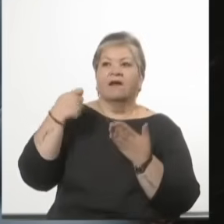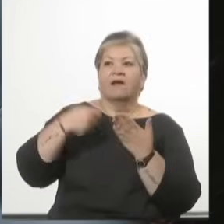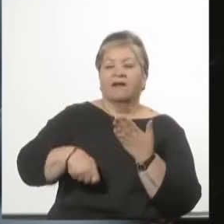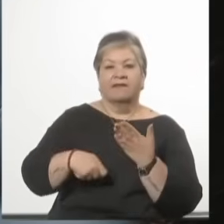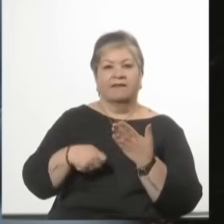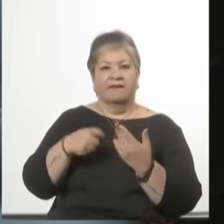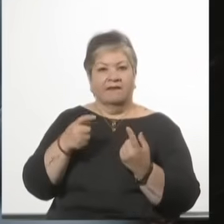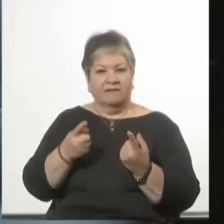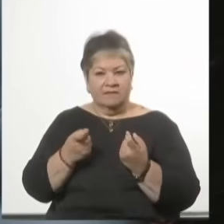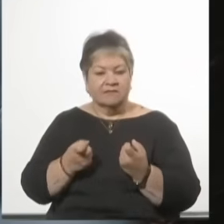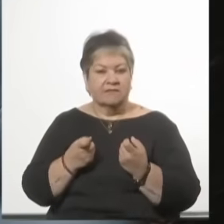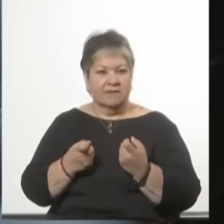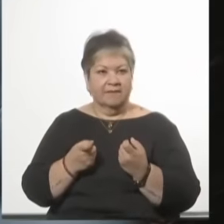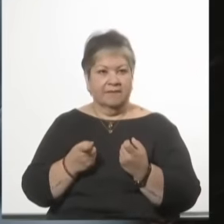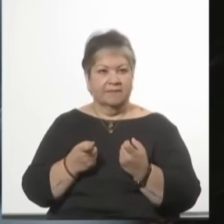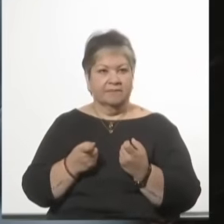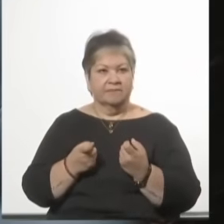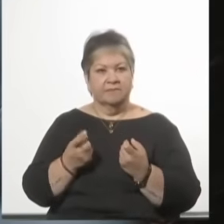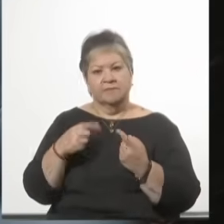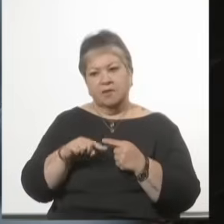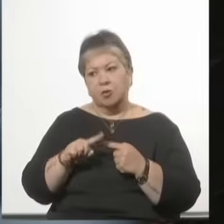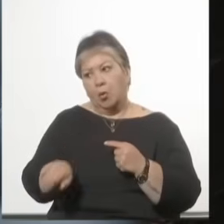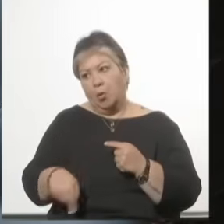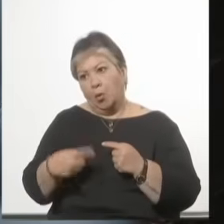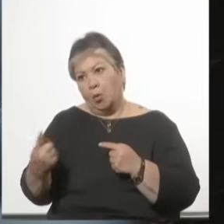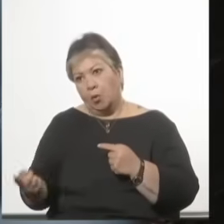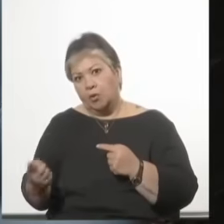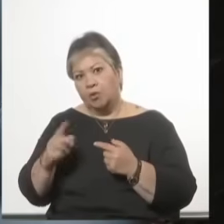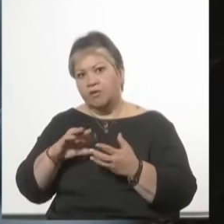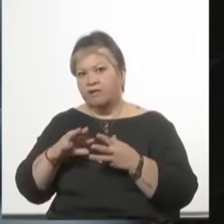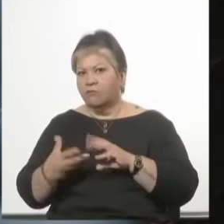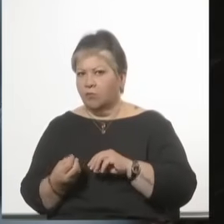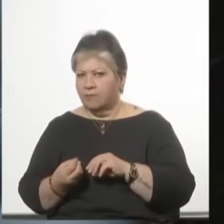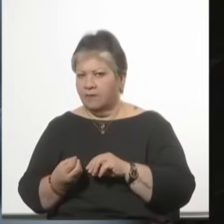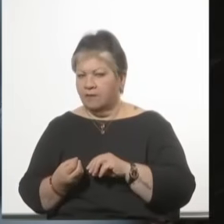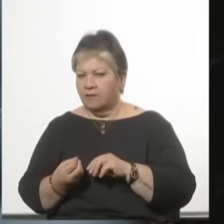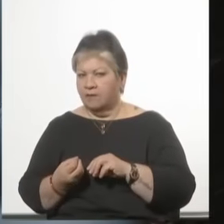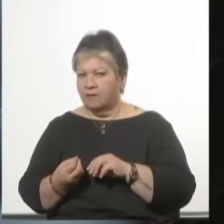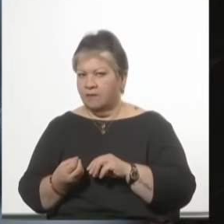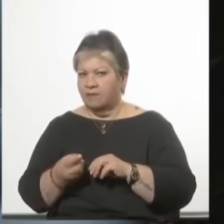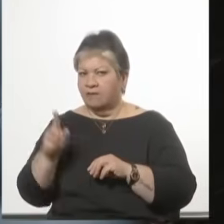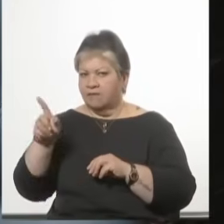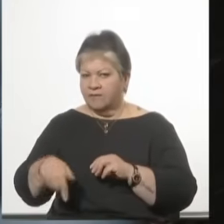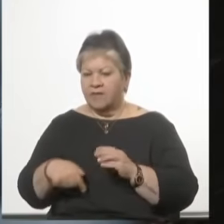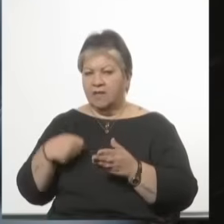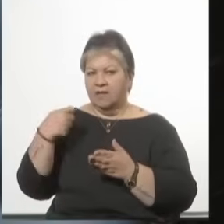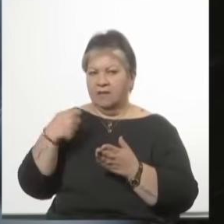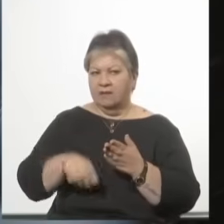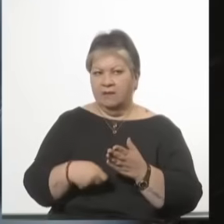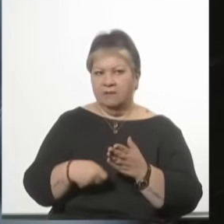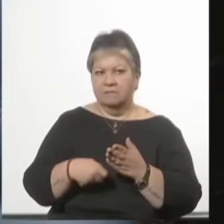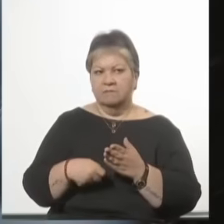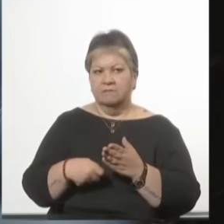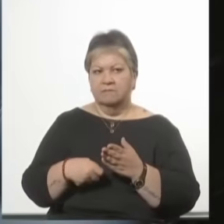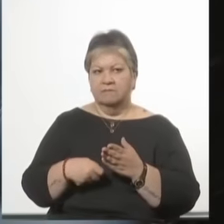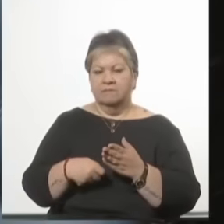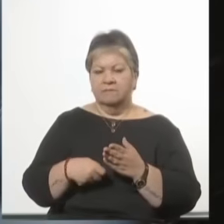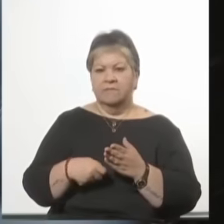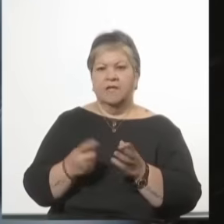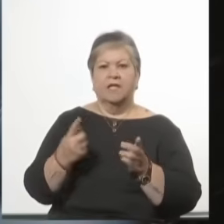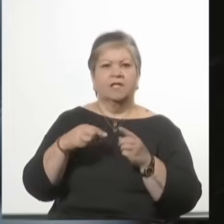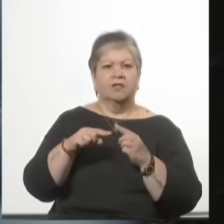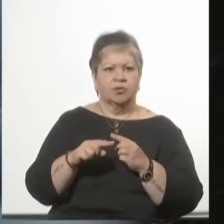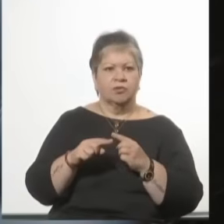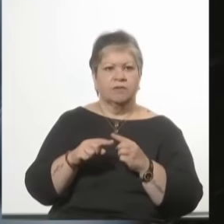alternativa. Desconocemos cuál era la vía alternativa que Cardama anuncia a PIMAR, que a esa fecha